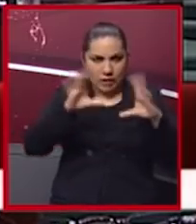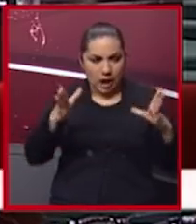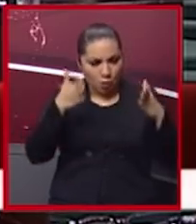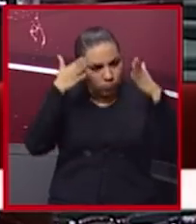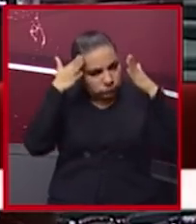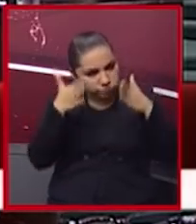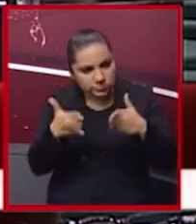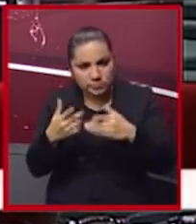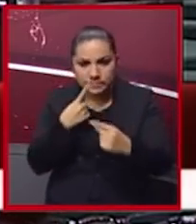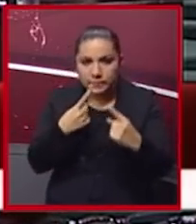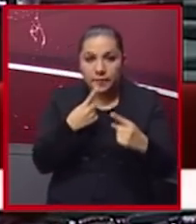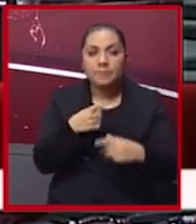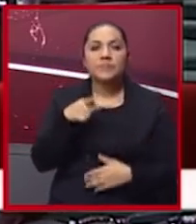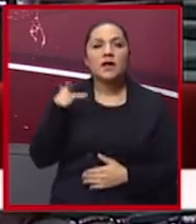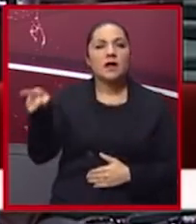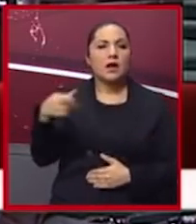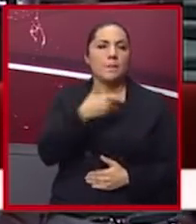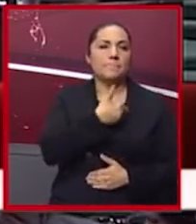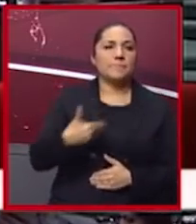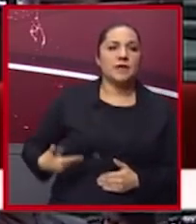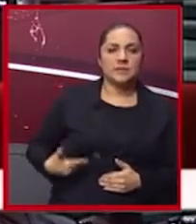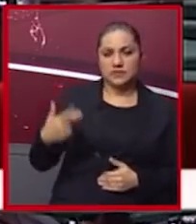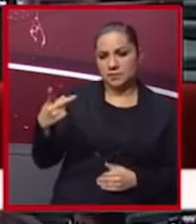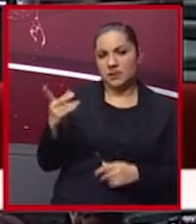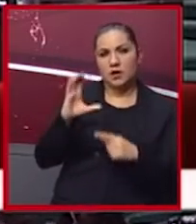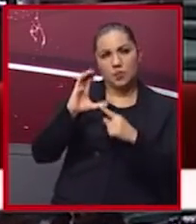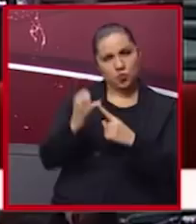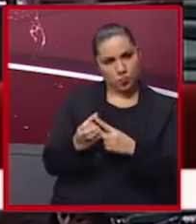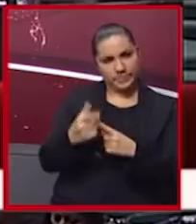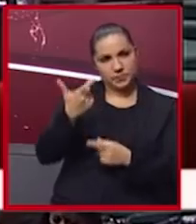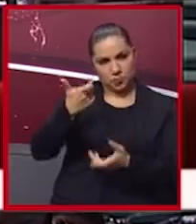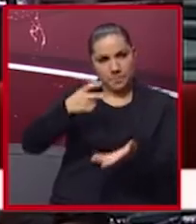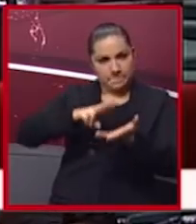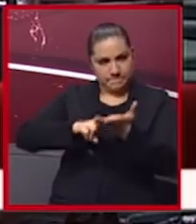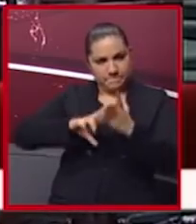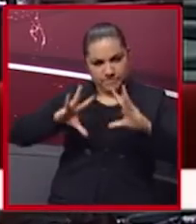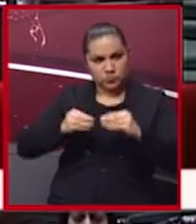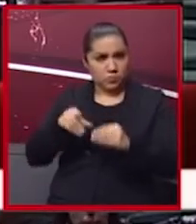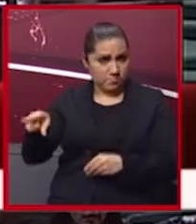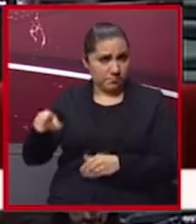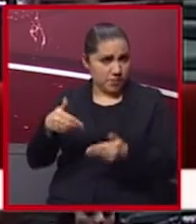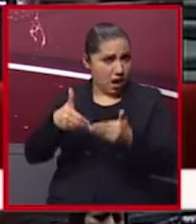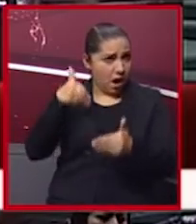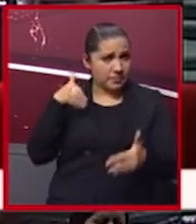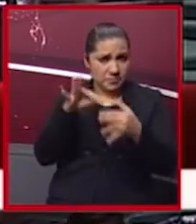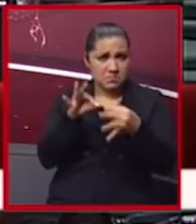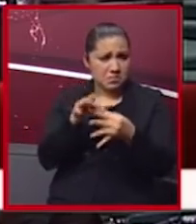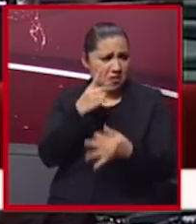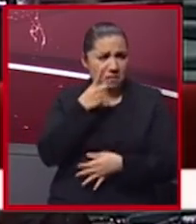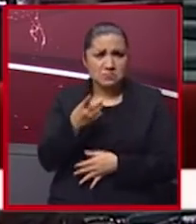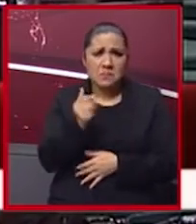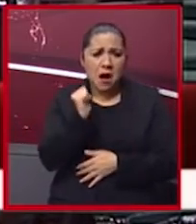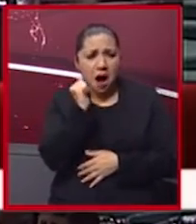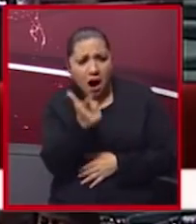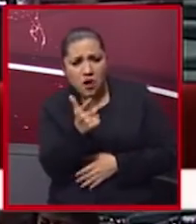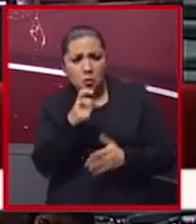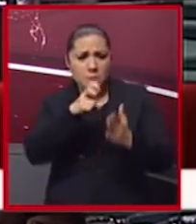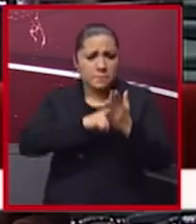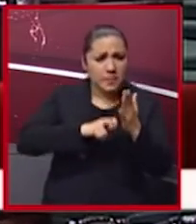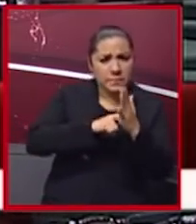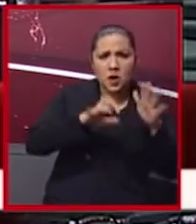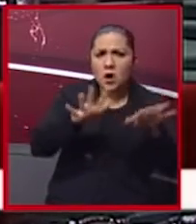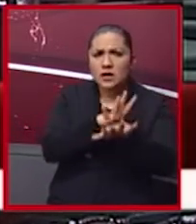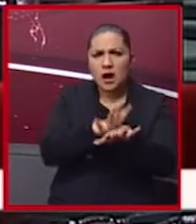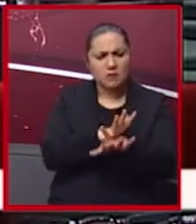señor presidente de la Comisión de Presupuesto, que no le moverán ni una coma, pues ojalá que